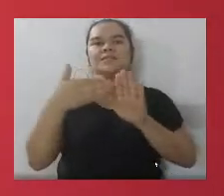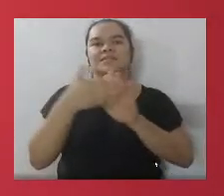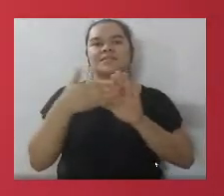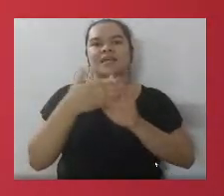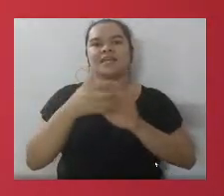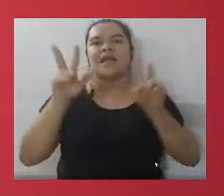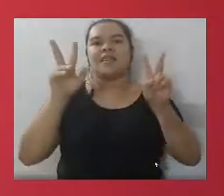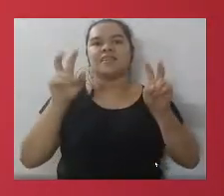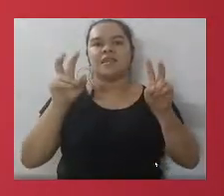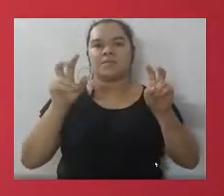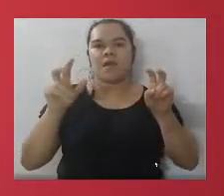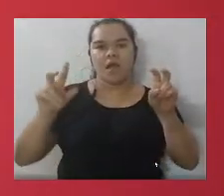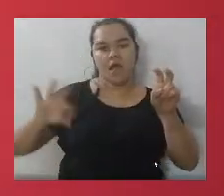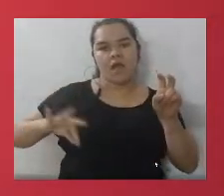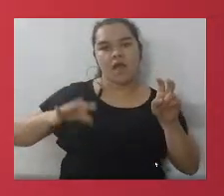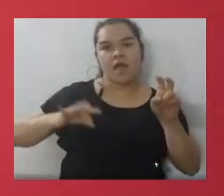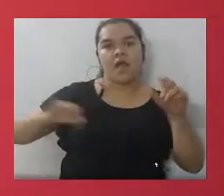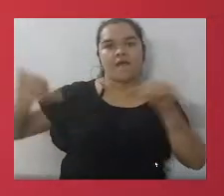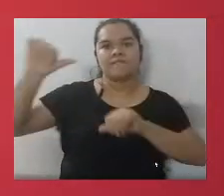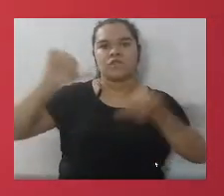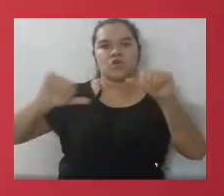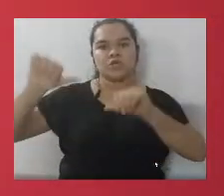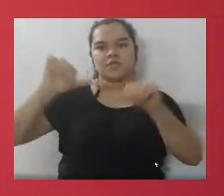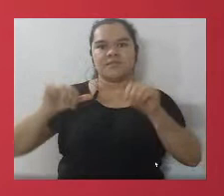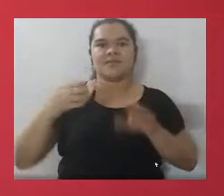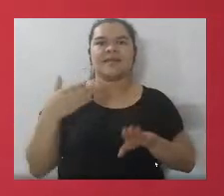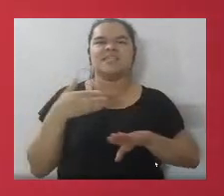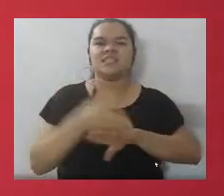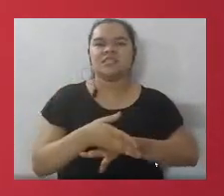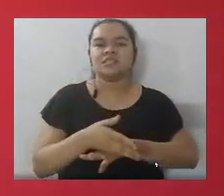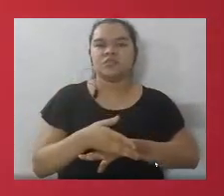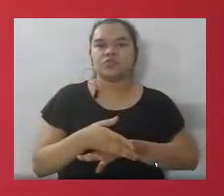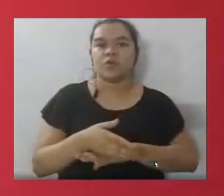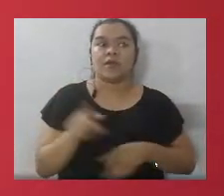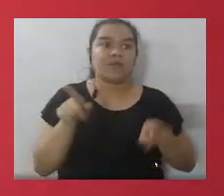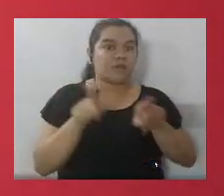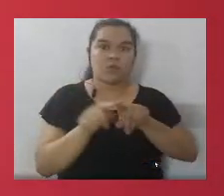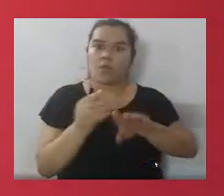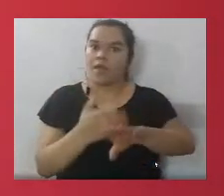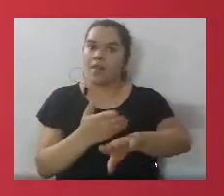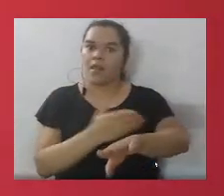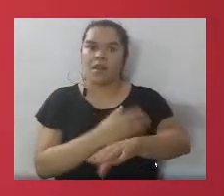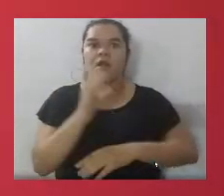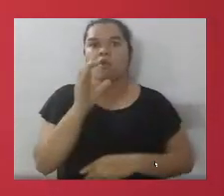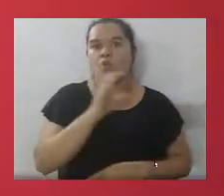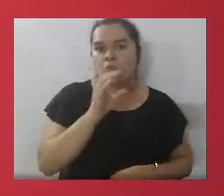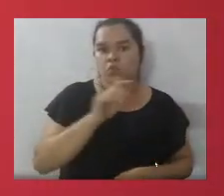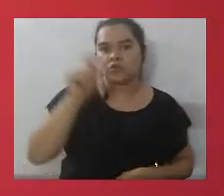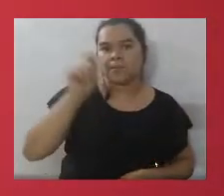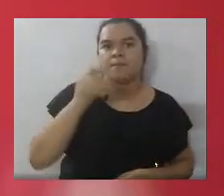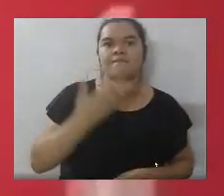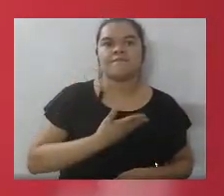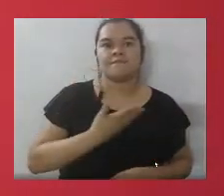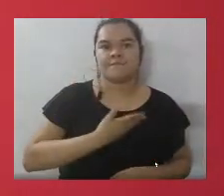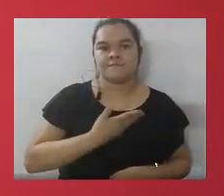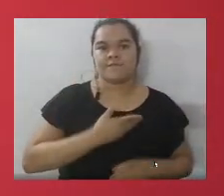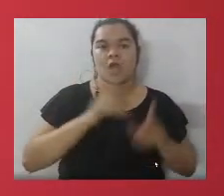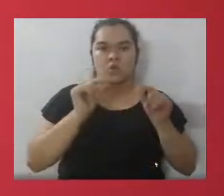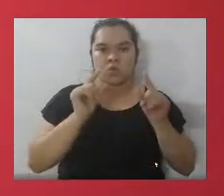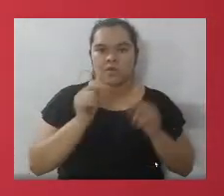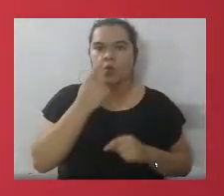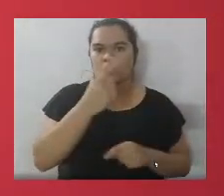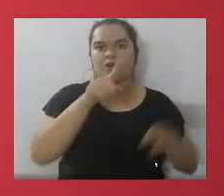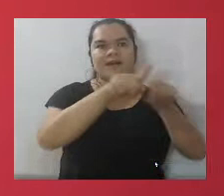a bioquímica. Va a haber un curso de ambientación que se va a iniciar entonces el 1 de febrero, que es transversal a